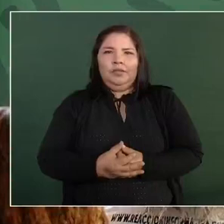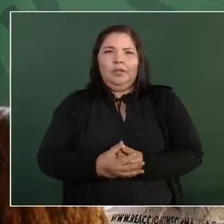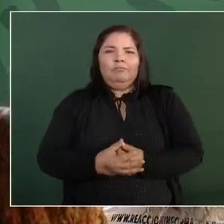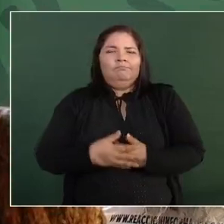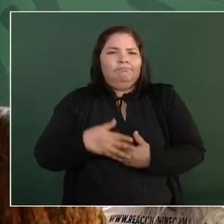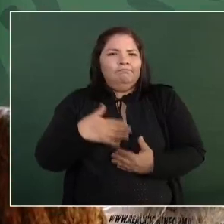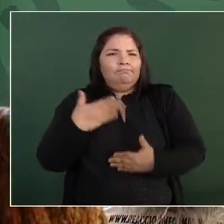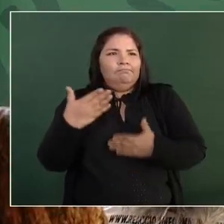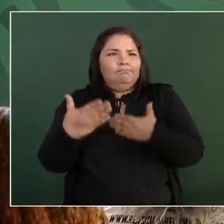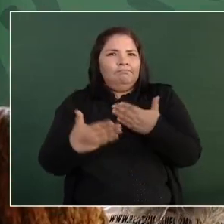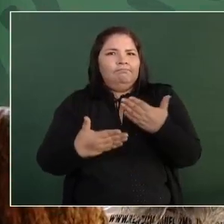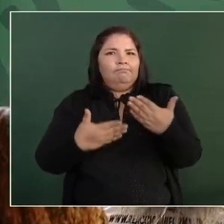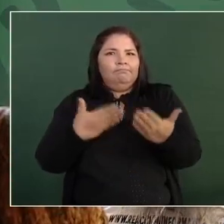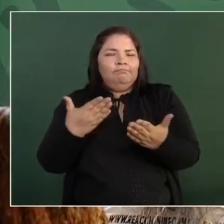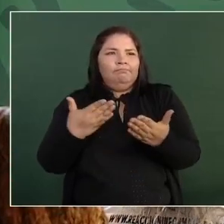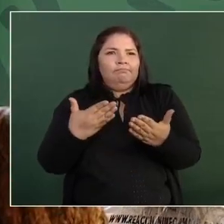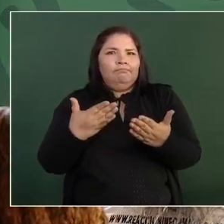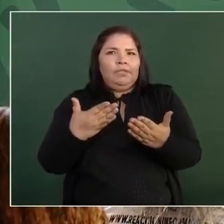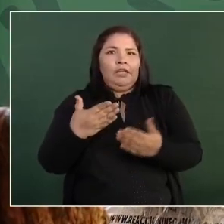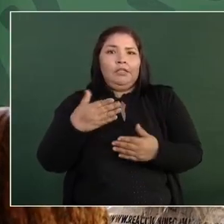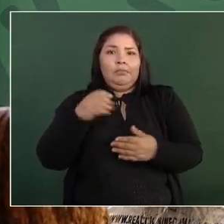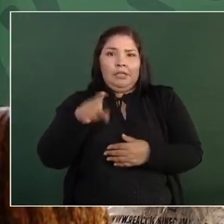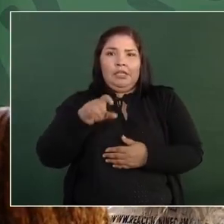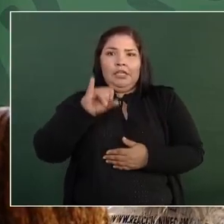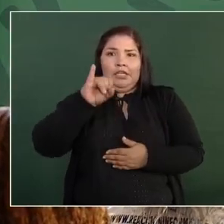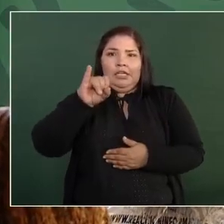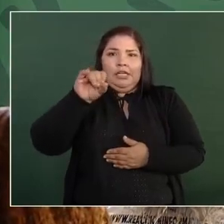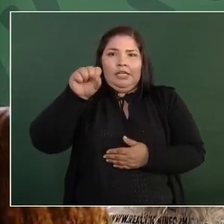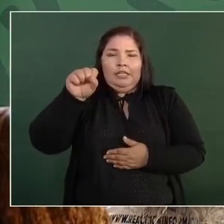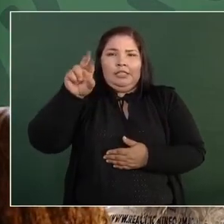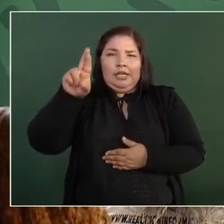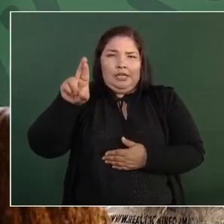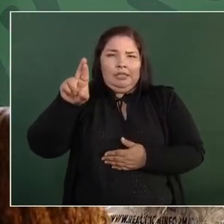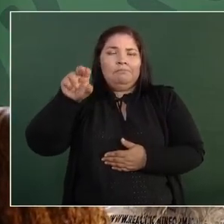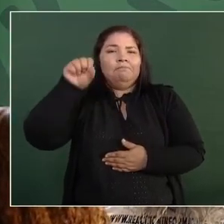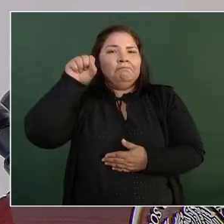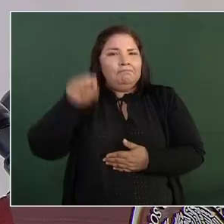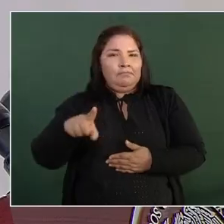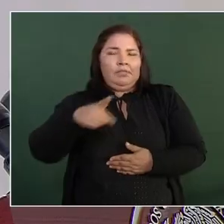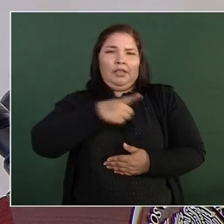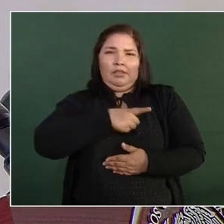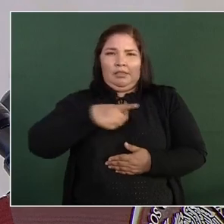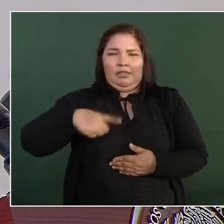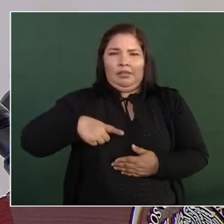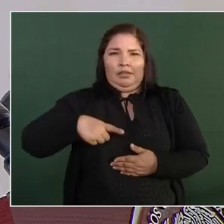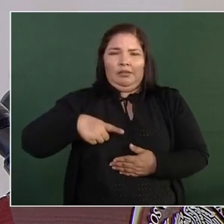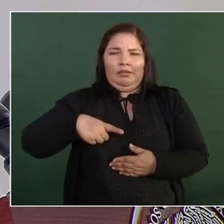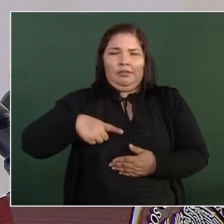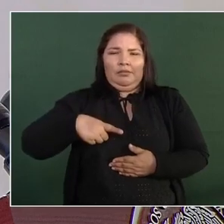tratado el tema del ISR, que también es una deuda